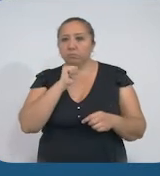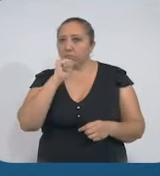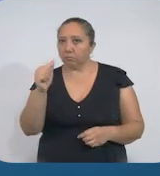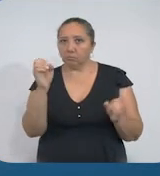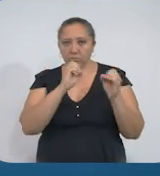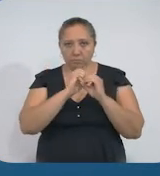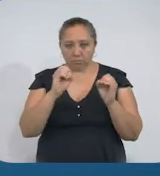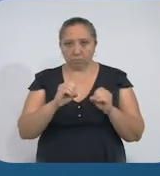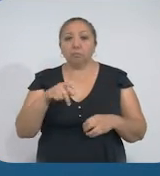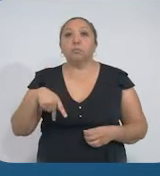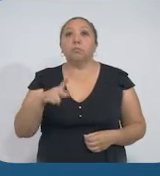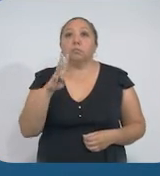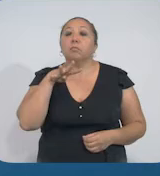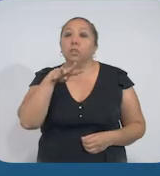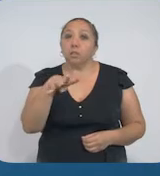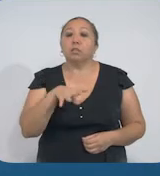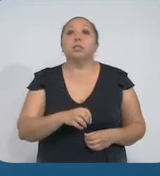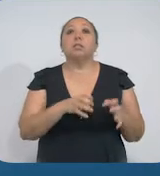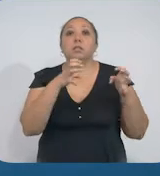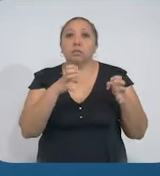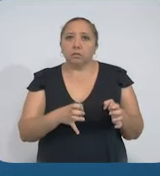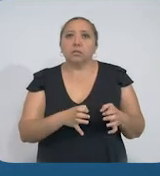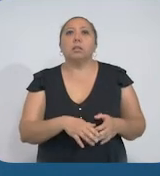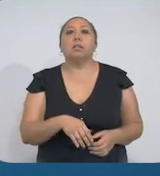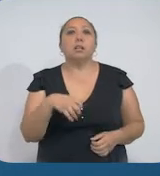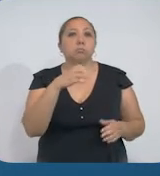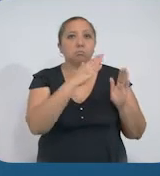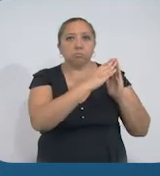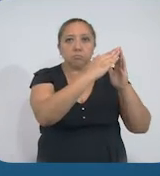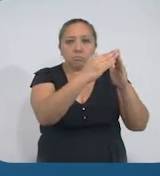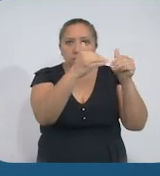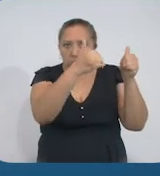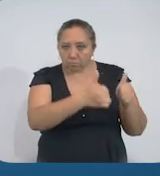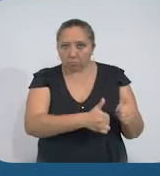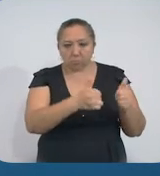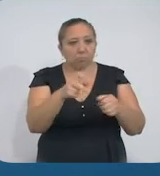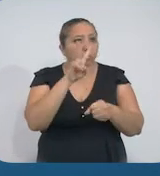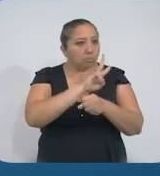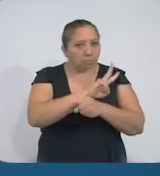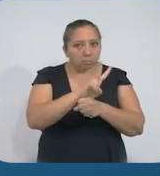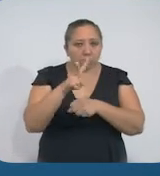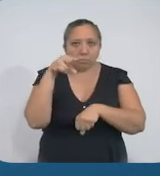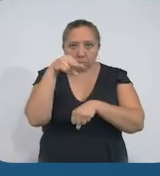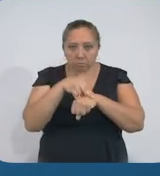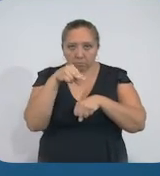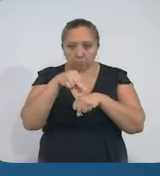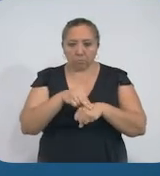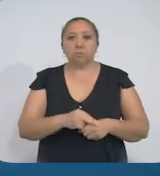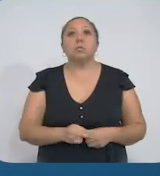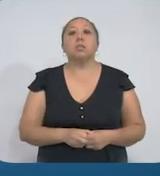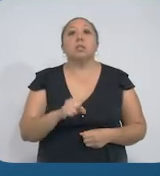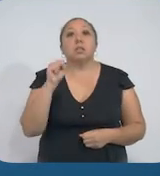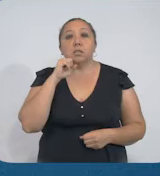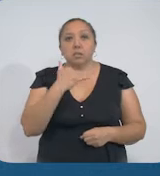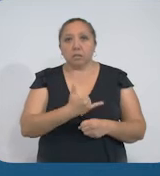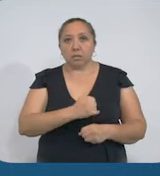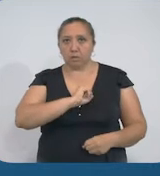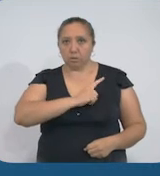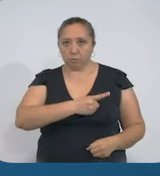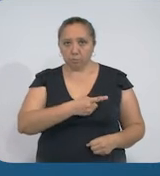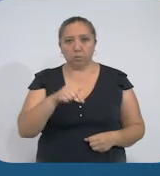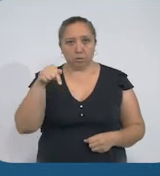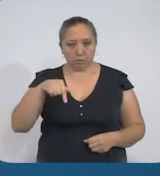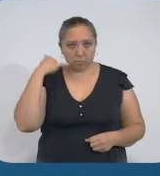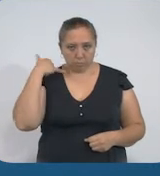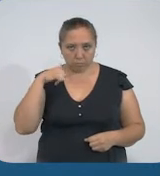alguno. Los 19 casos confirmados están estables, aislados en sus hogares, monitoreados constantemente por personal médico de la Secretaría